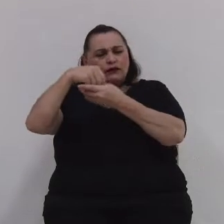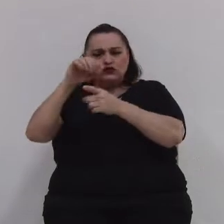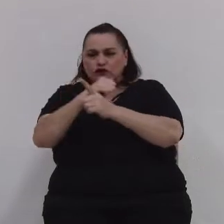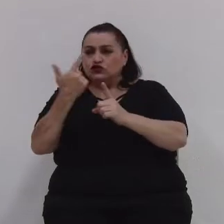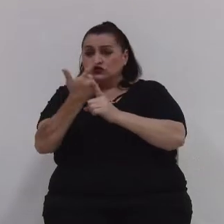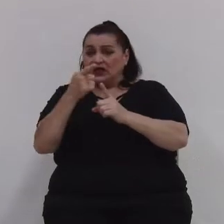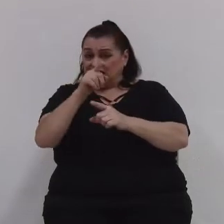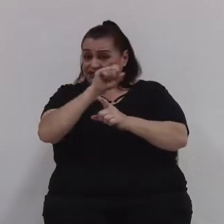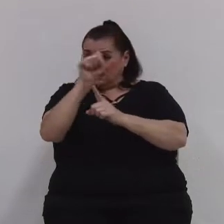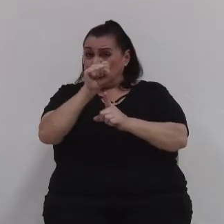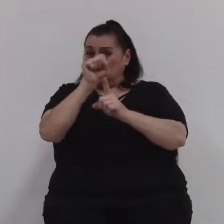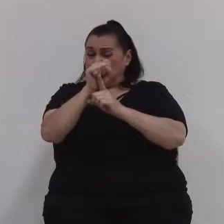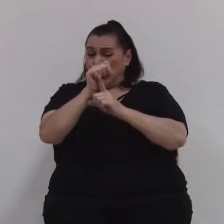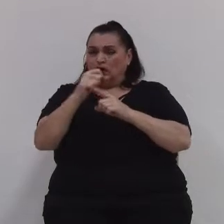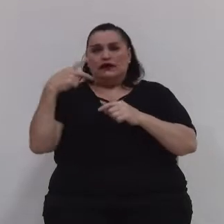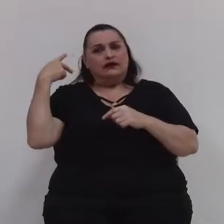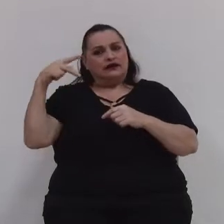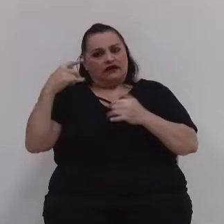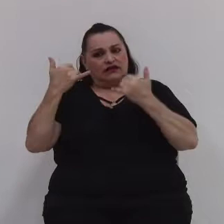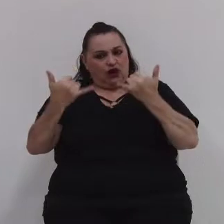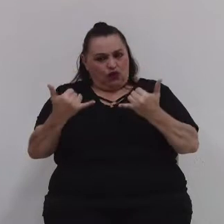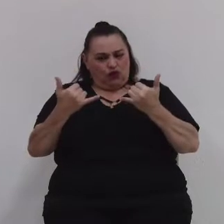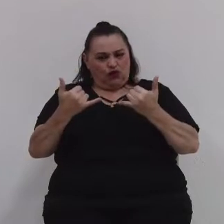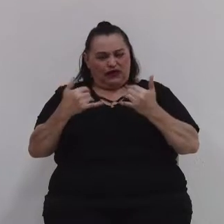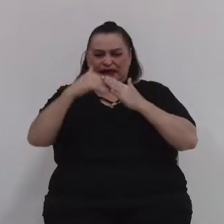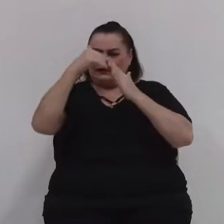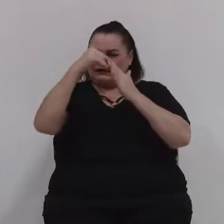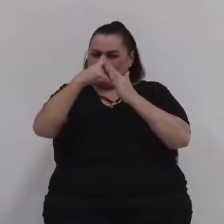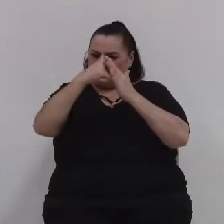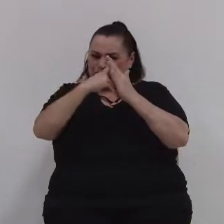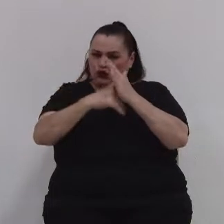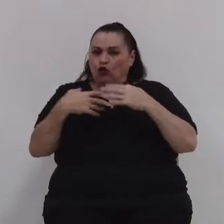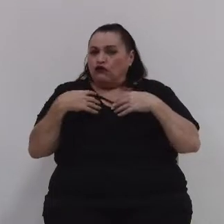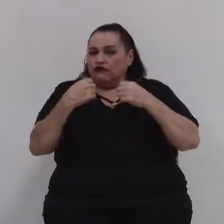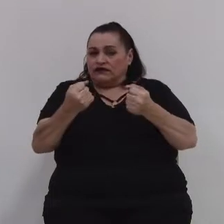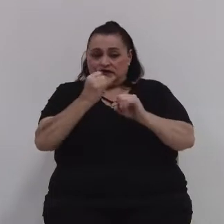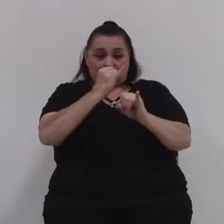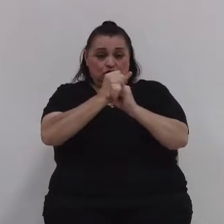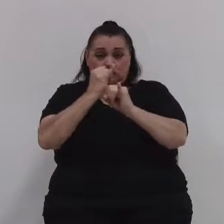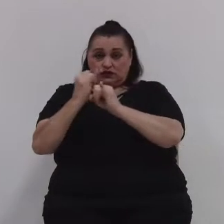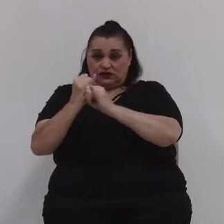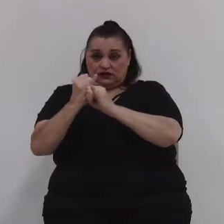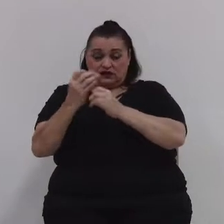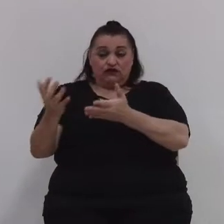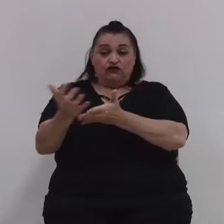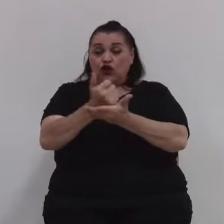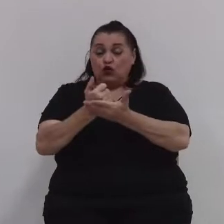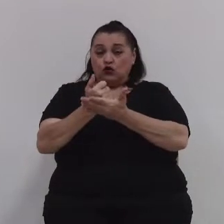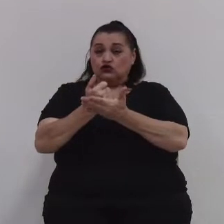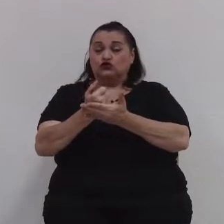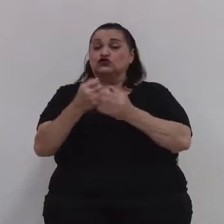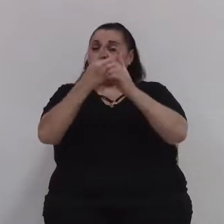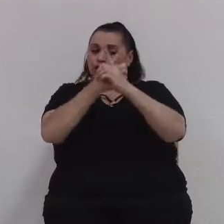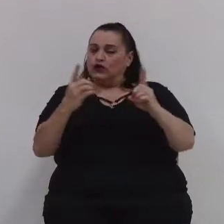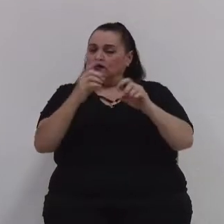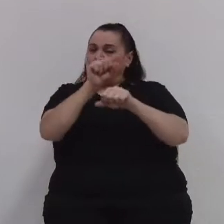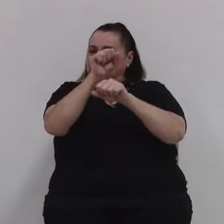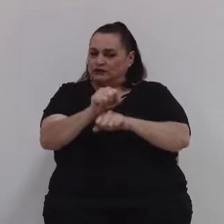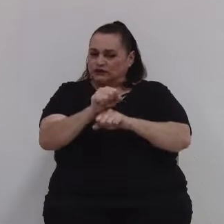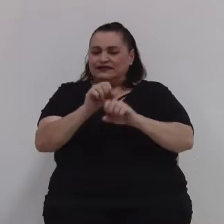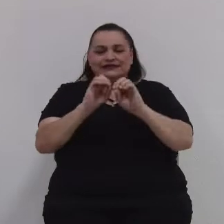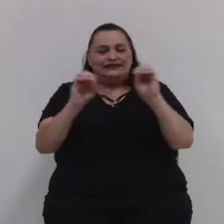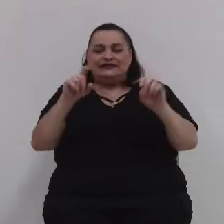agrava a causa del deterioro de la confianza hacia la institucionalidad y los recursos democráticos tradicionales, sin que necesariamente